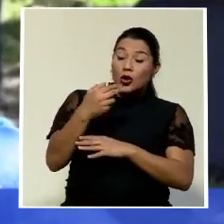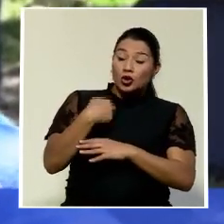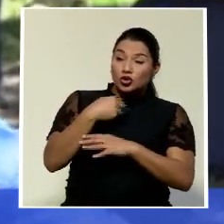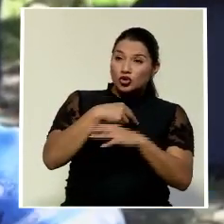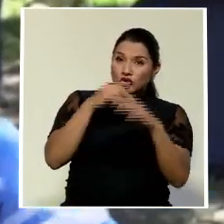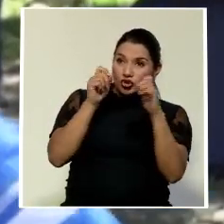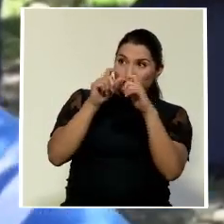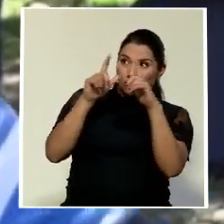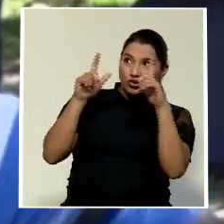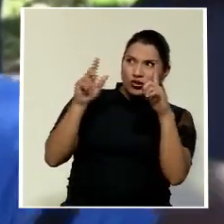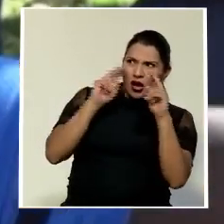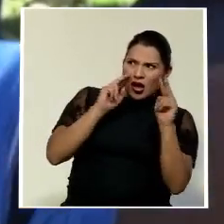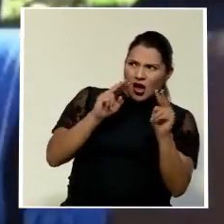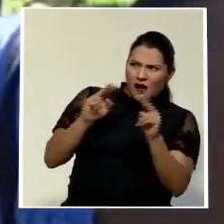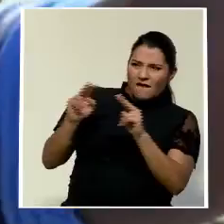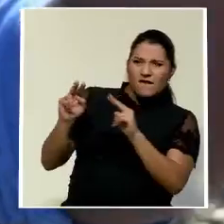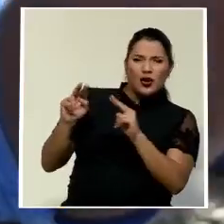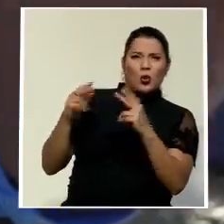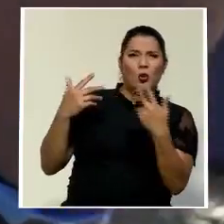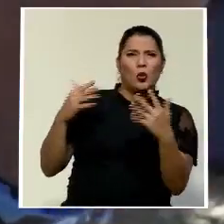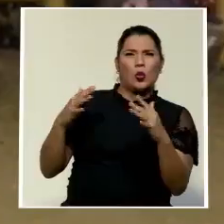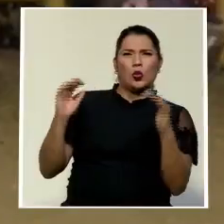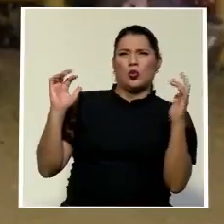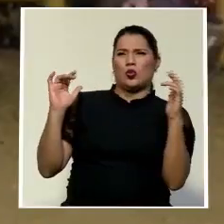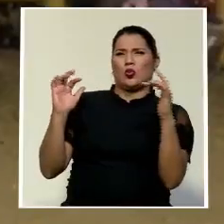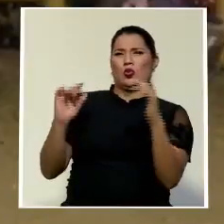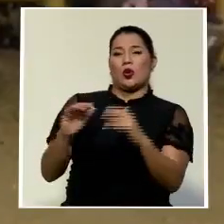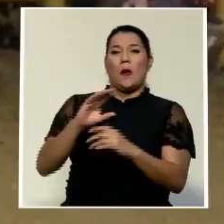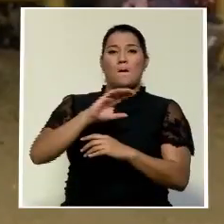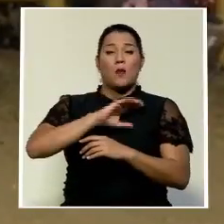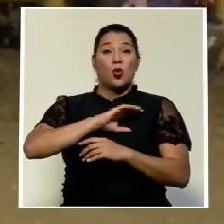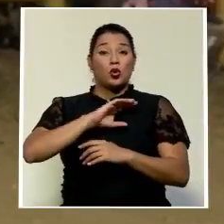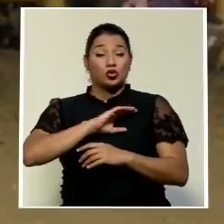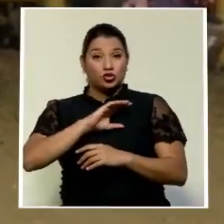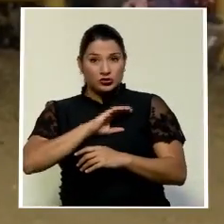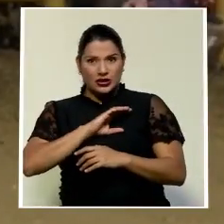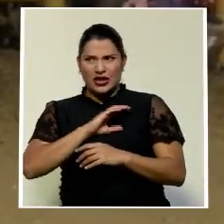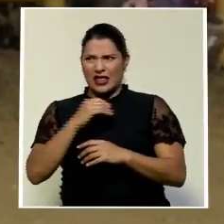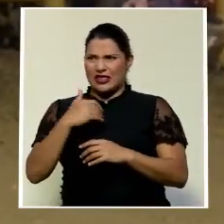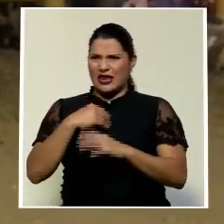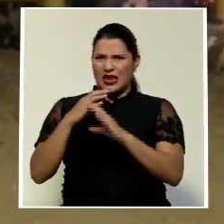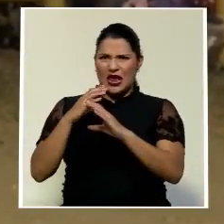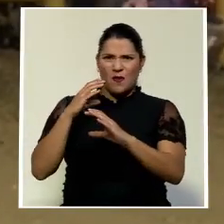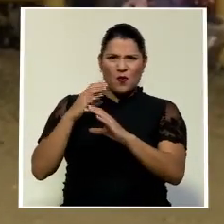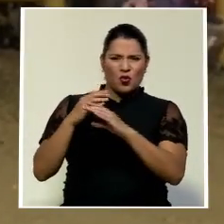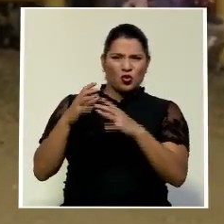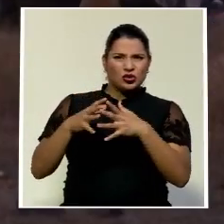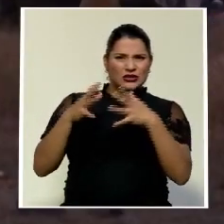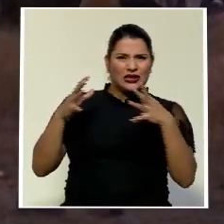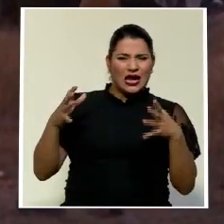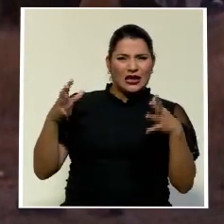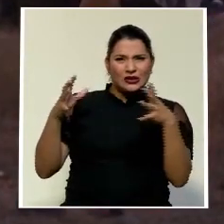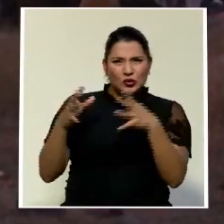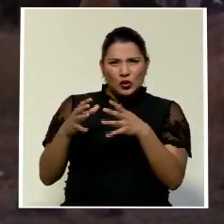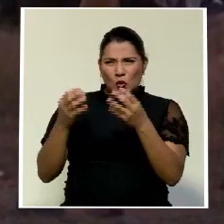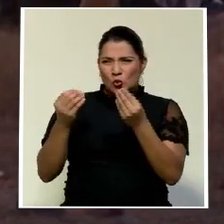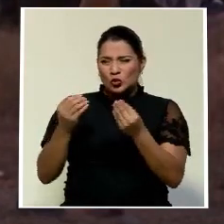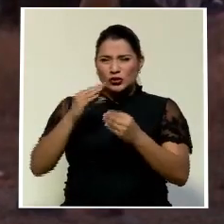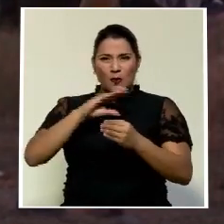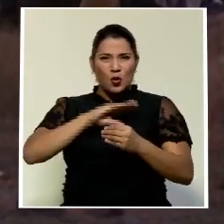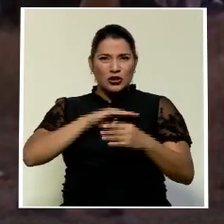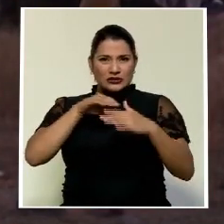despertamos, ve que todo eso estaba encercado con la policía, venía autobús grande, chico y mucha policía se metió por